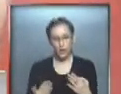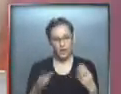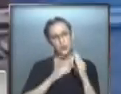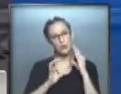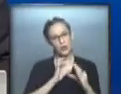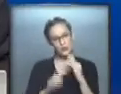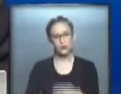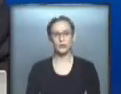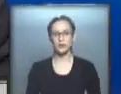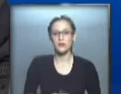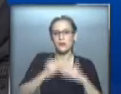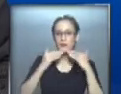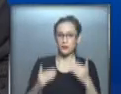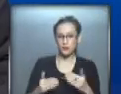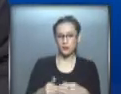comunicación